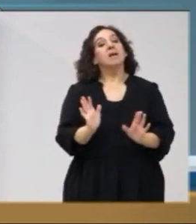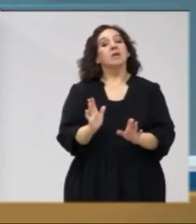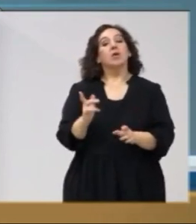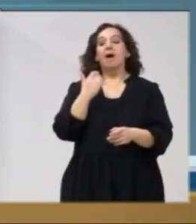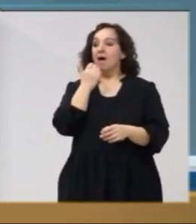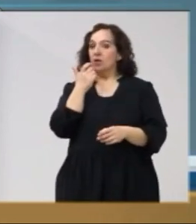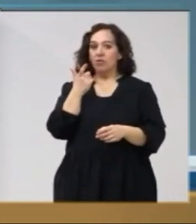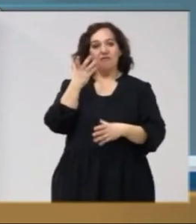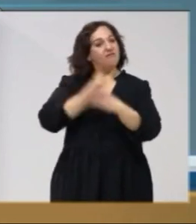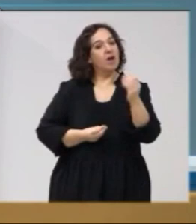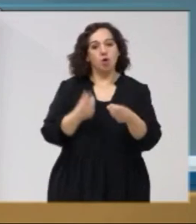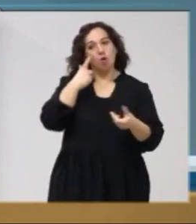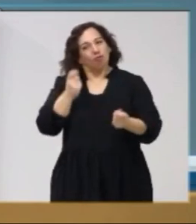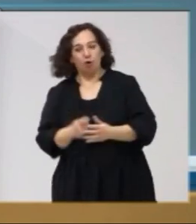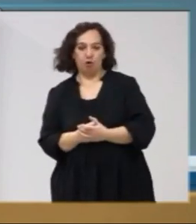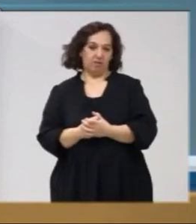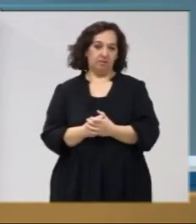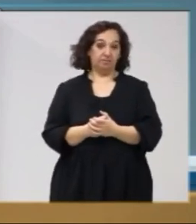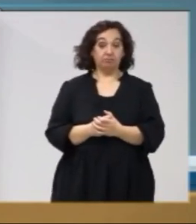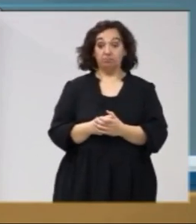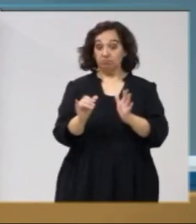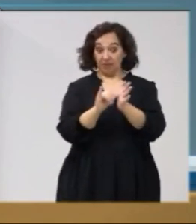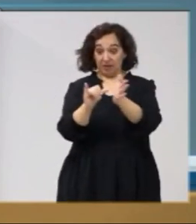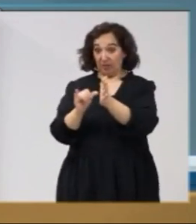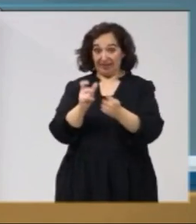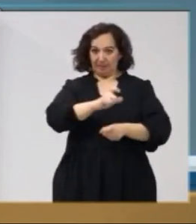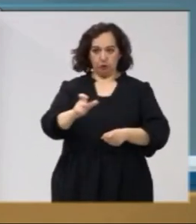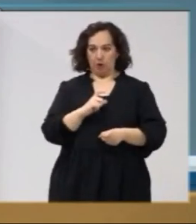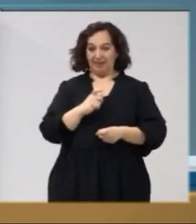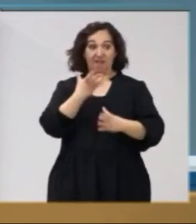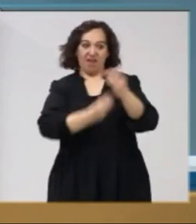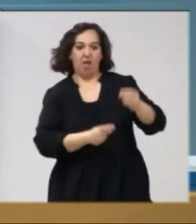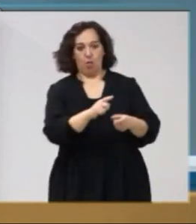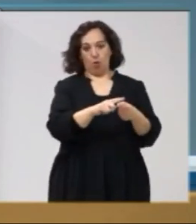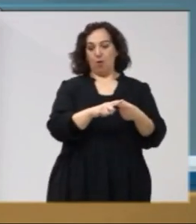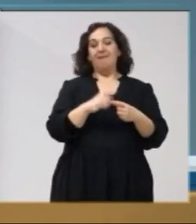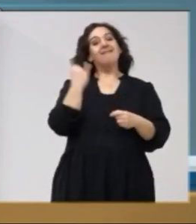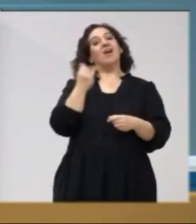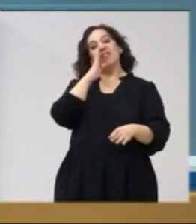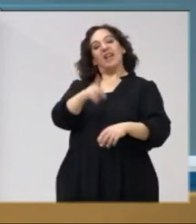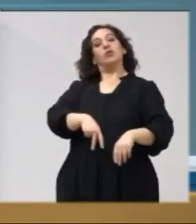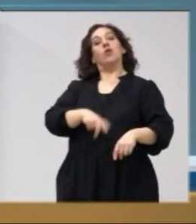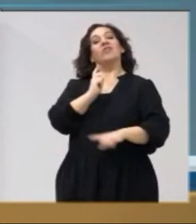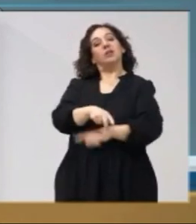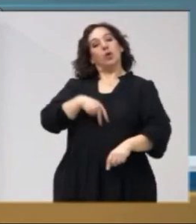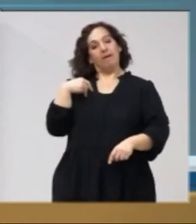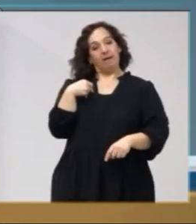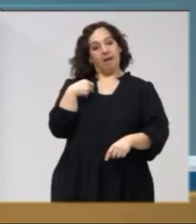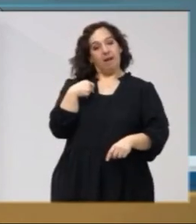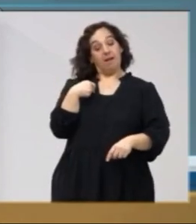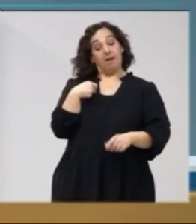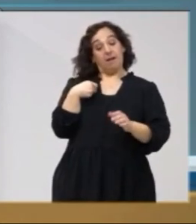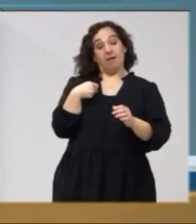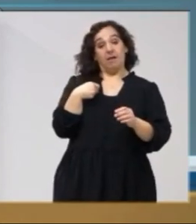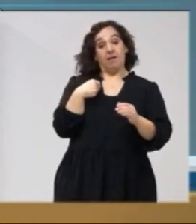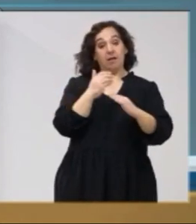fallado. Los de las personas más próximas, los de su jefe directo, que era el director general, por